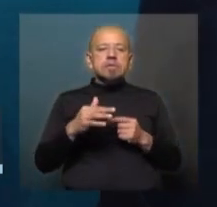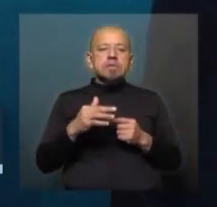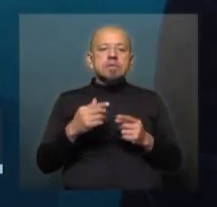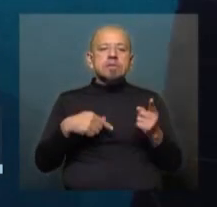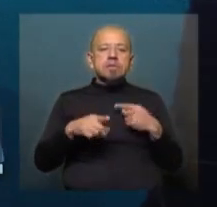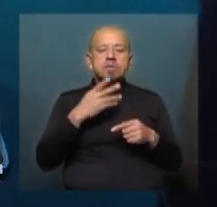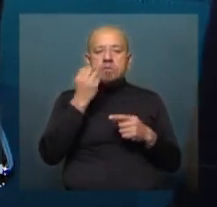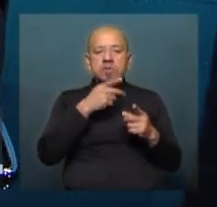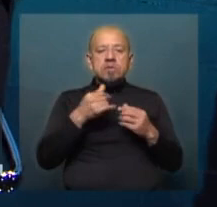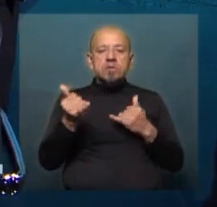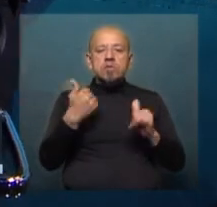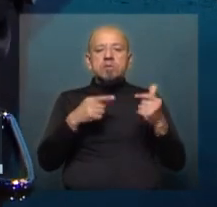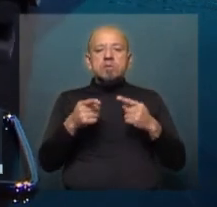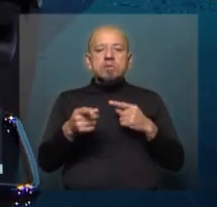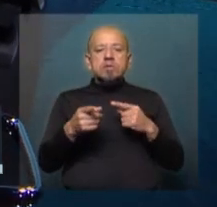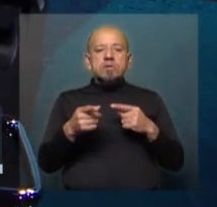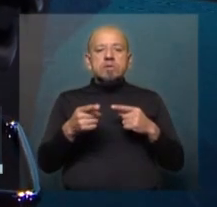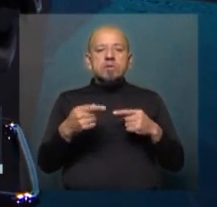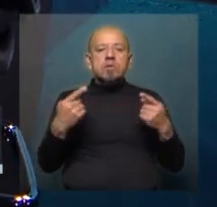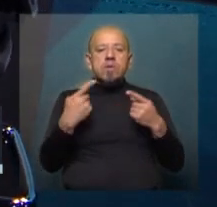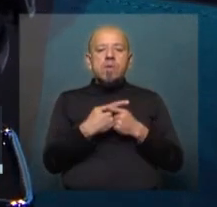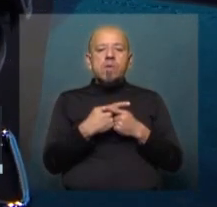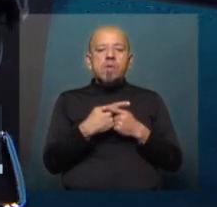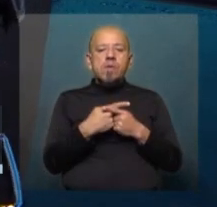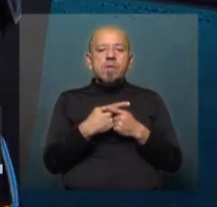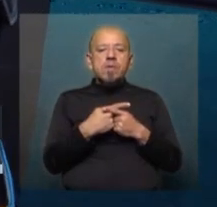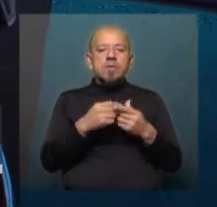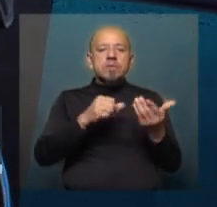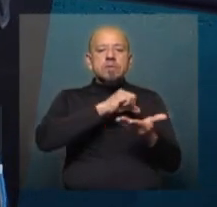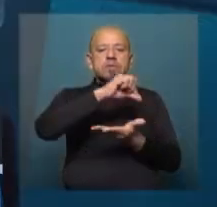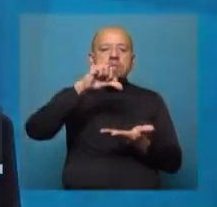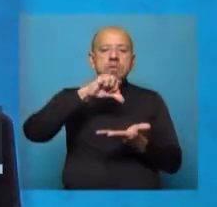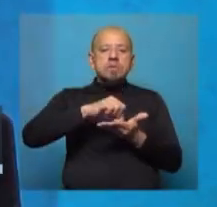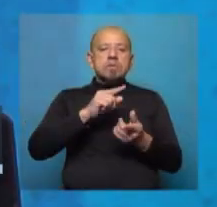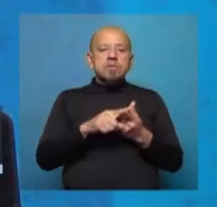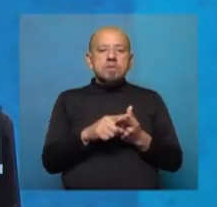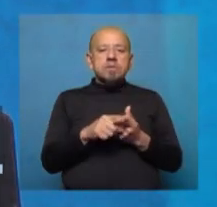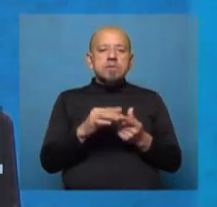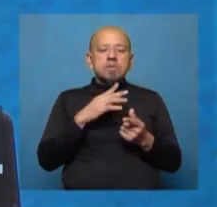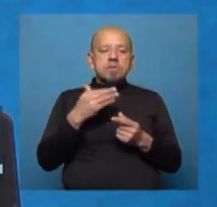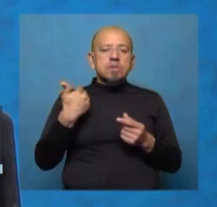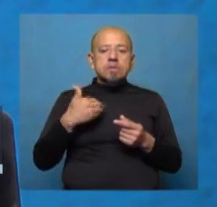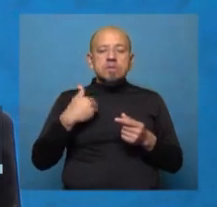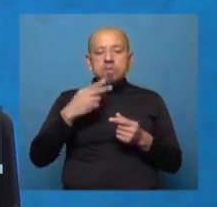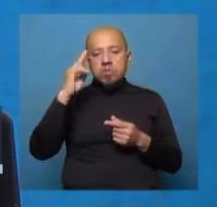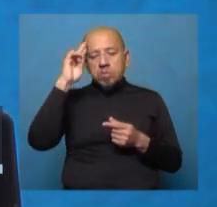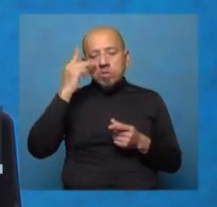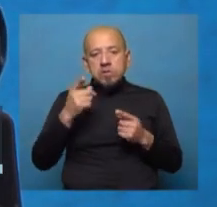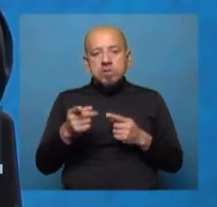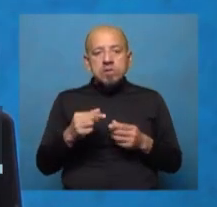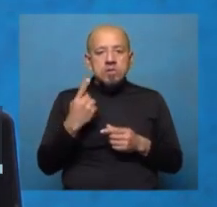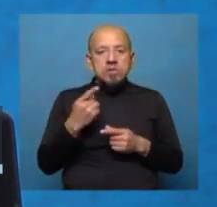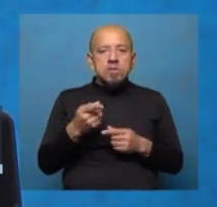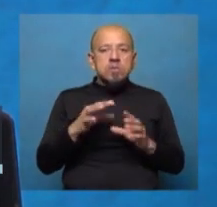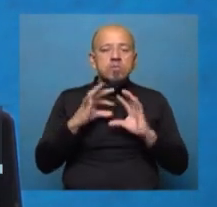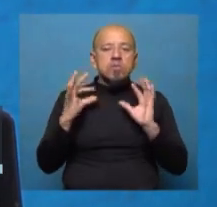una buena noticia esto de tener un partido cada uno este de los países originalmente estaba en Argentina y Uruguay no como protagonistas de este